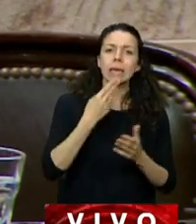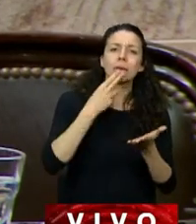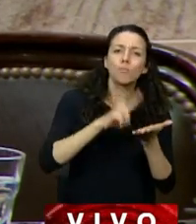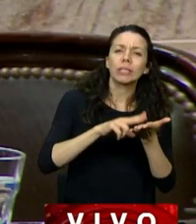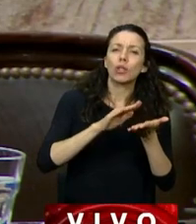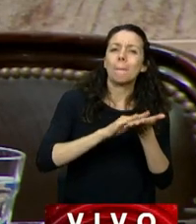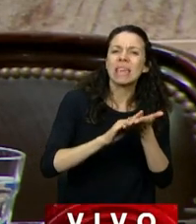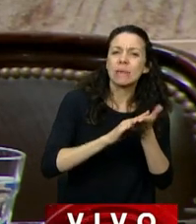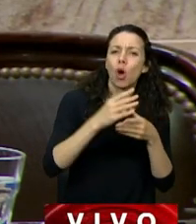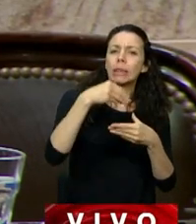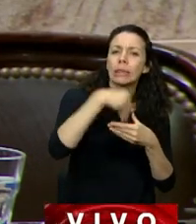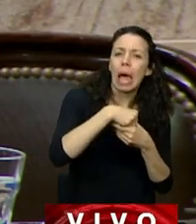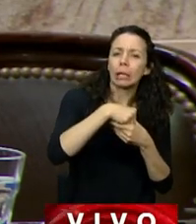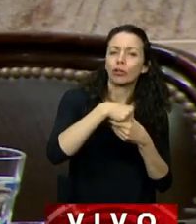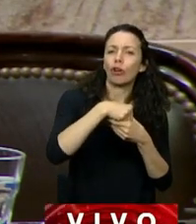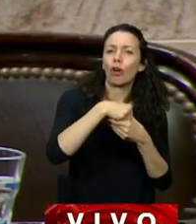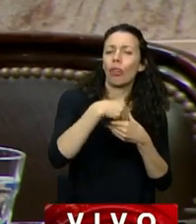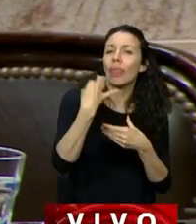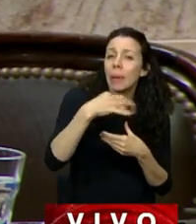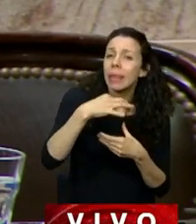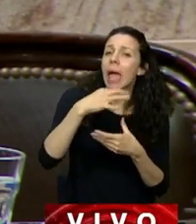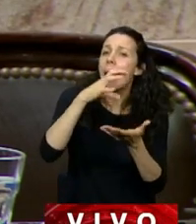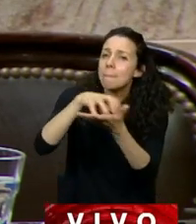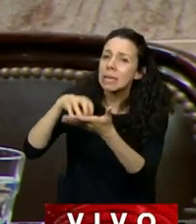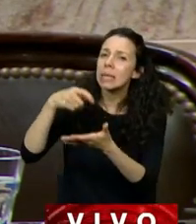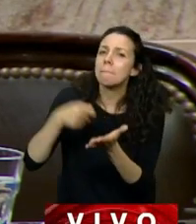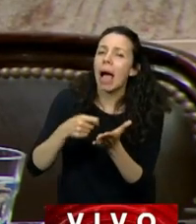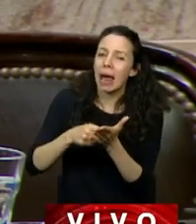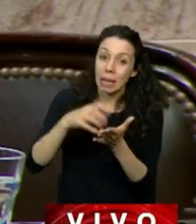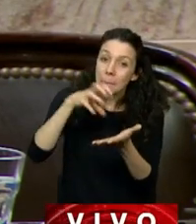interno las empresas cigarreras